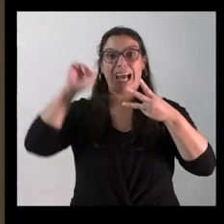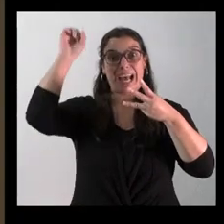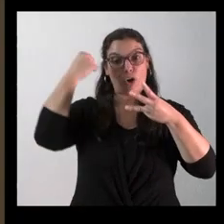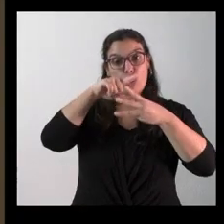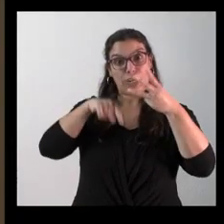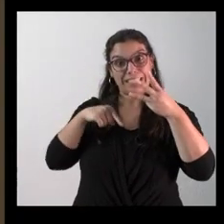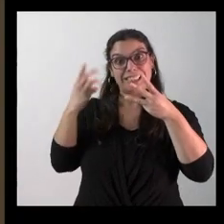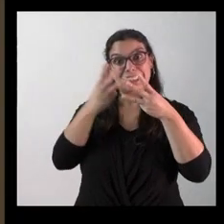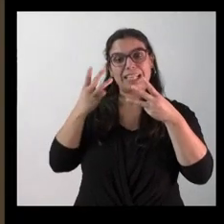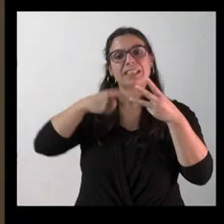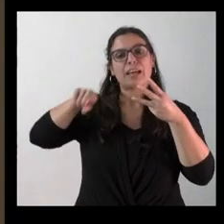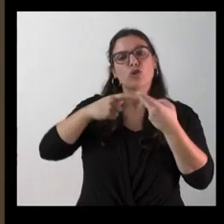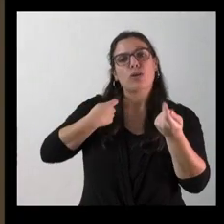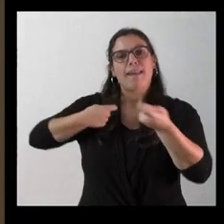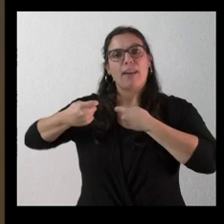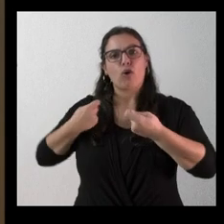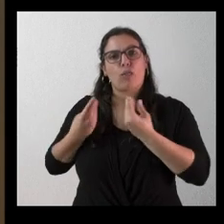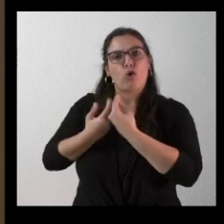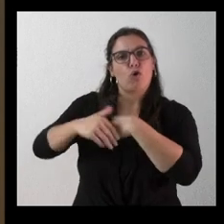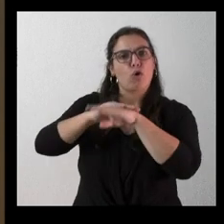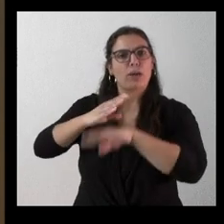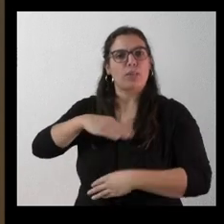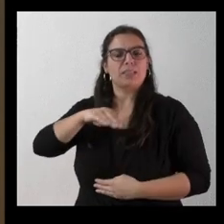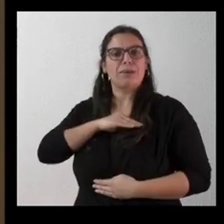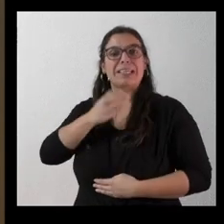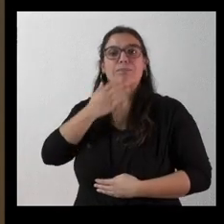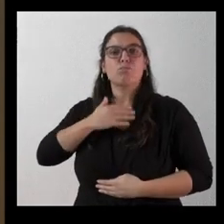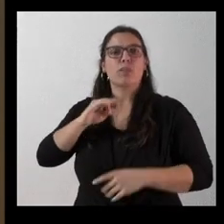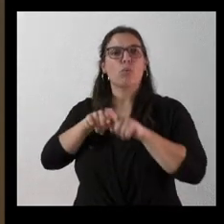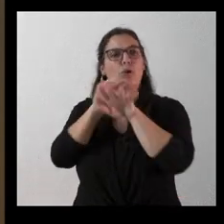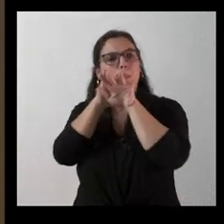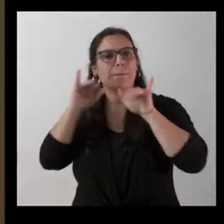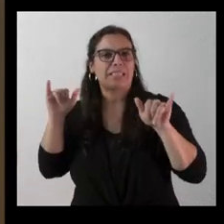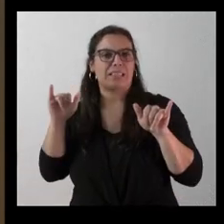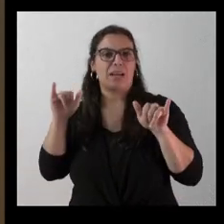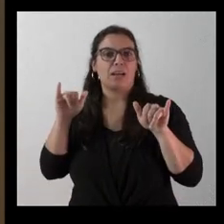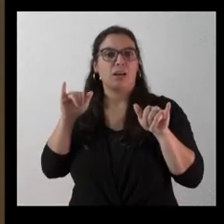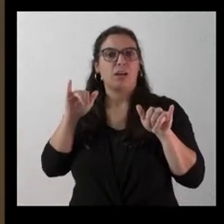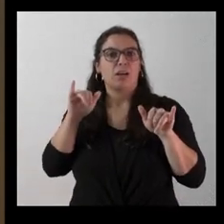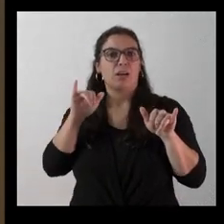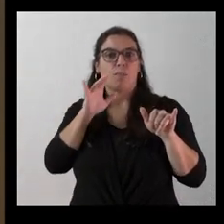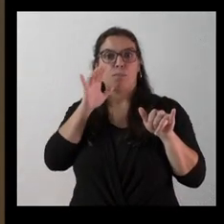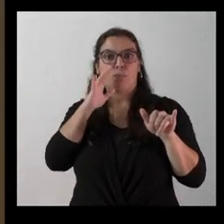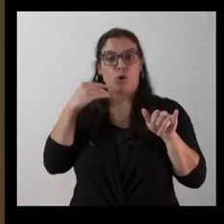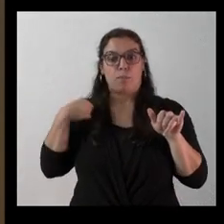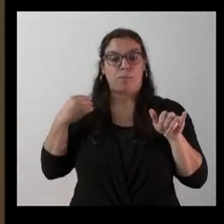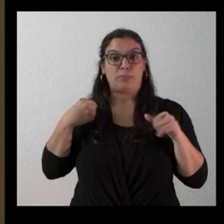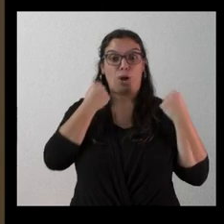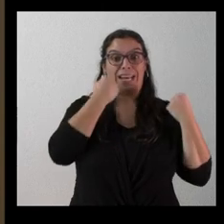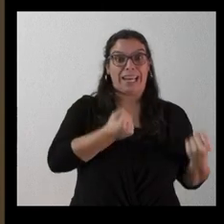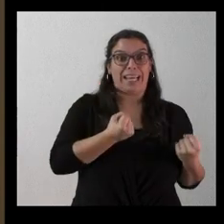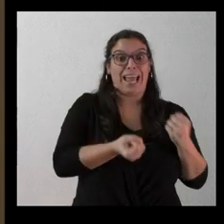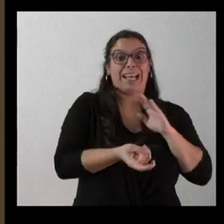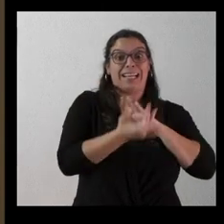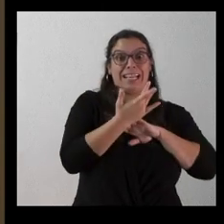negociando con el gobierno una posible compensación por su aporte al mix energético una especie de